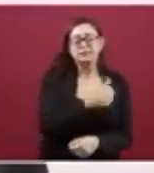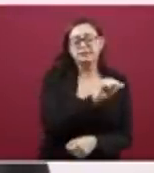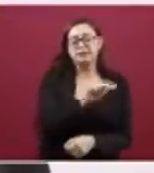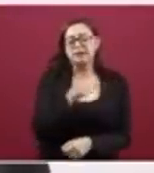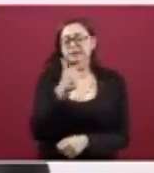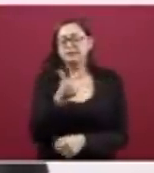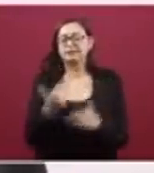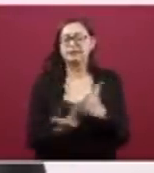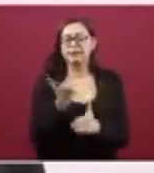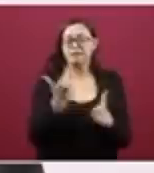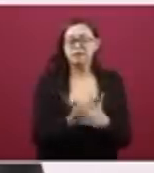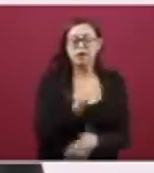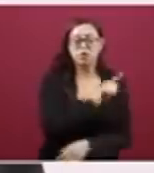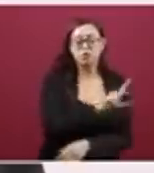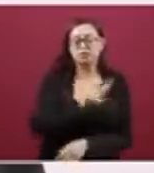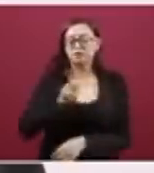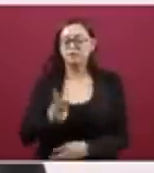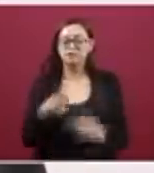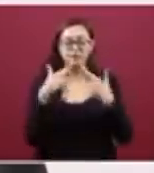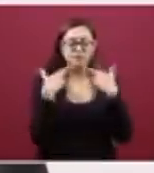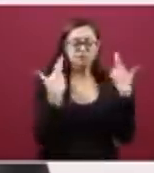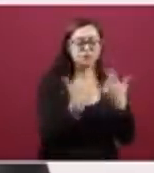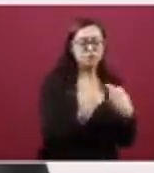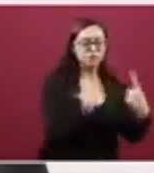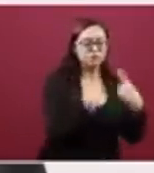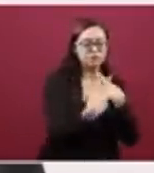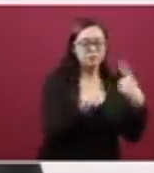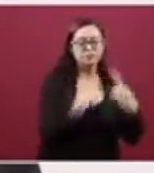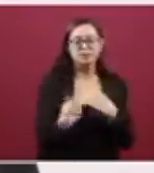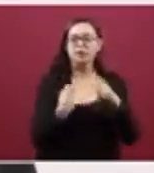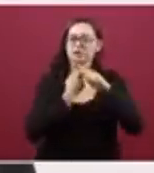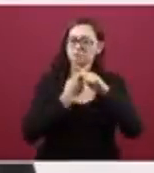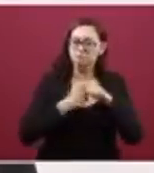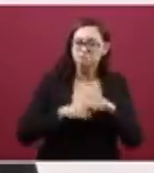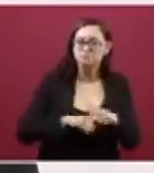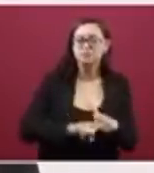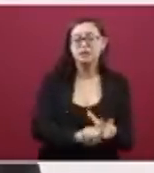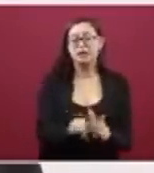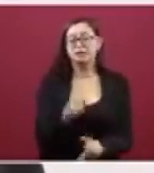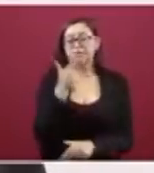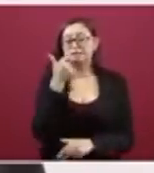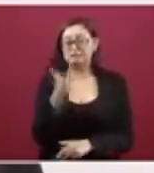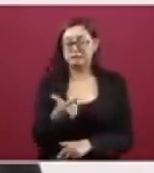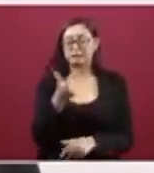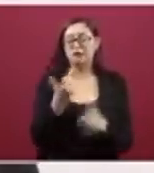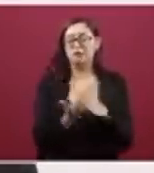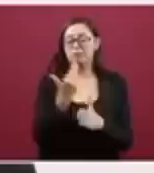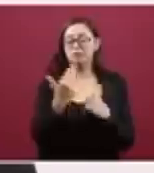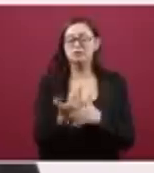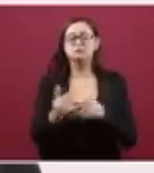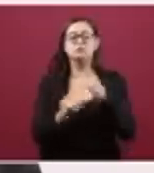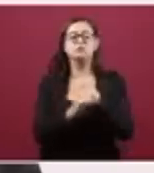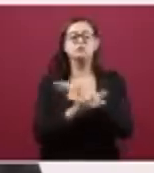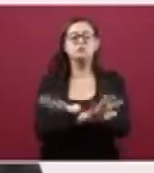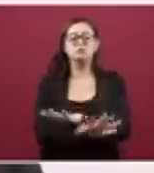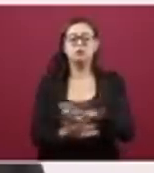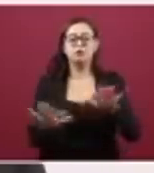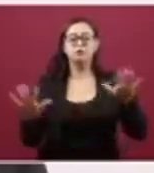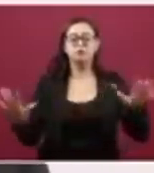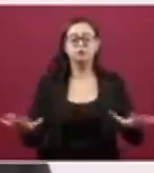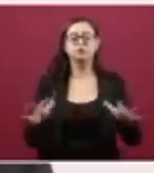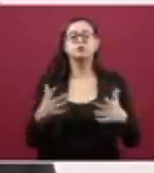mañana. Y a partir de esa hora informamos a la población a través de los